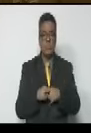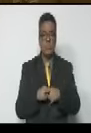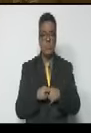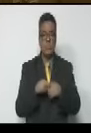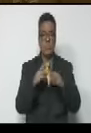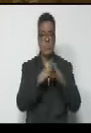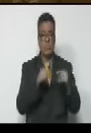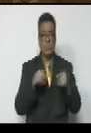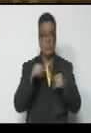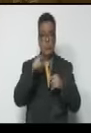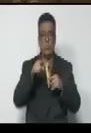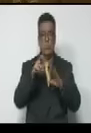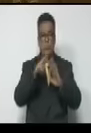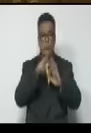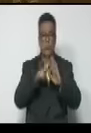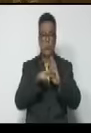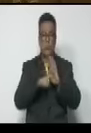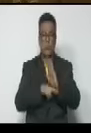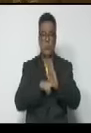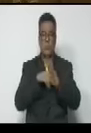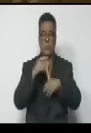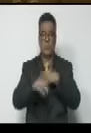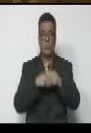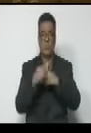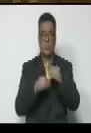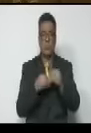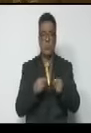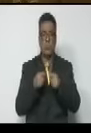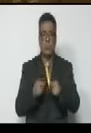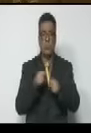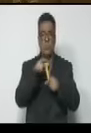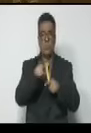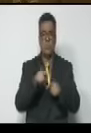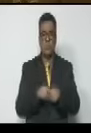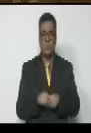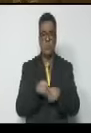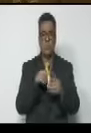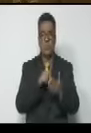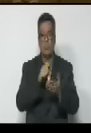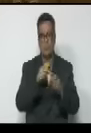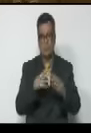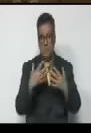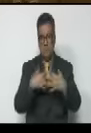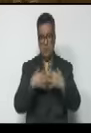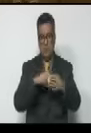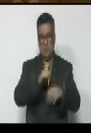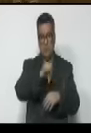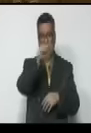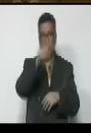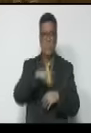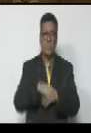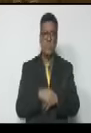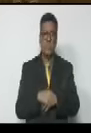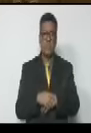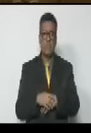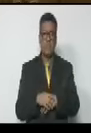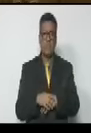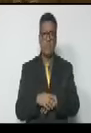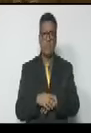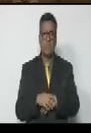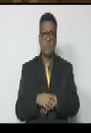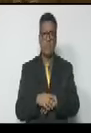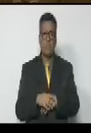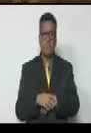códigos y todos los reglamentos habidos para tratar este asunto. Ahora,